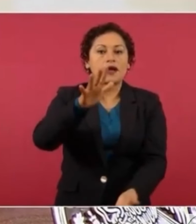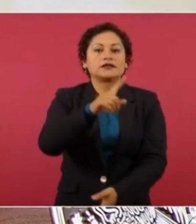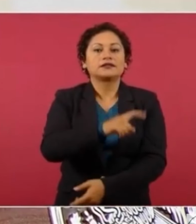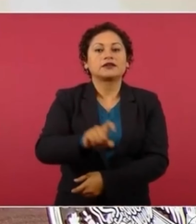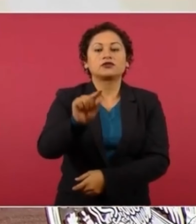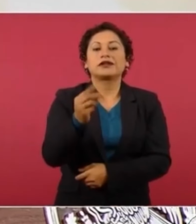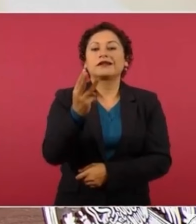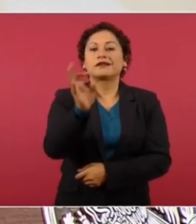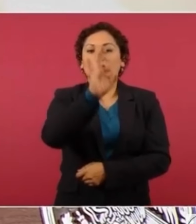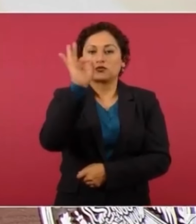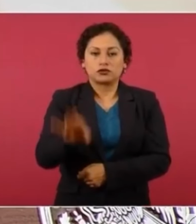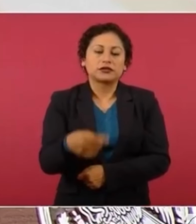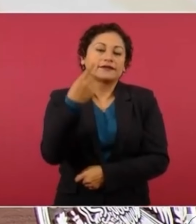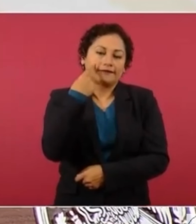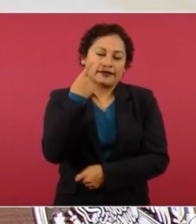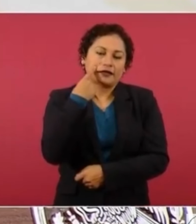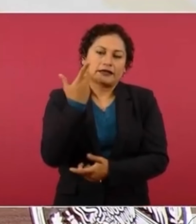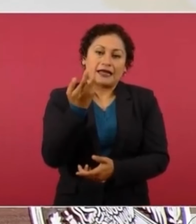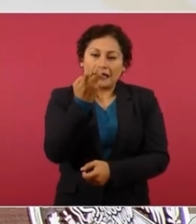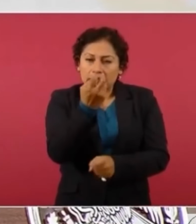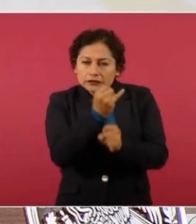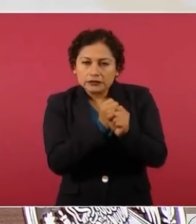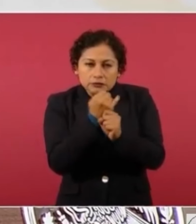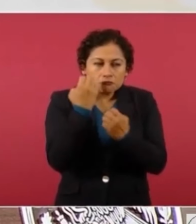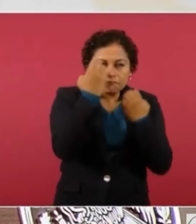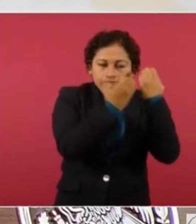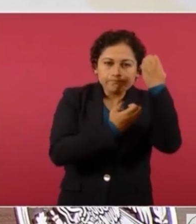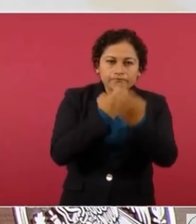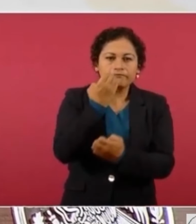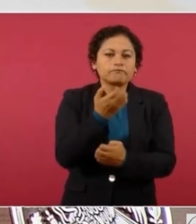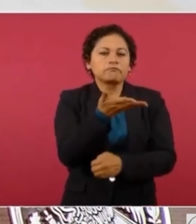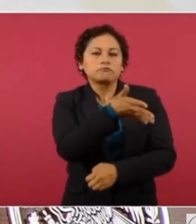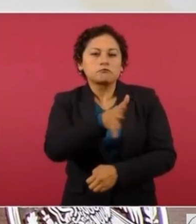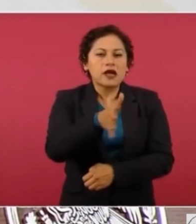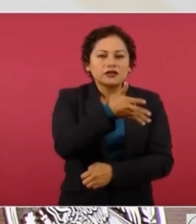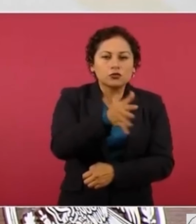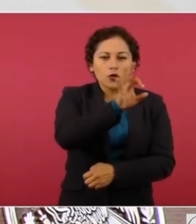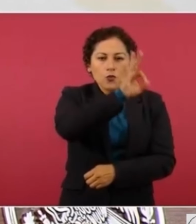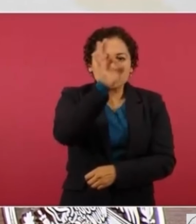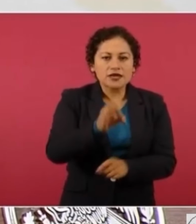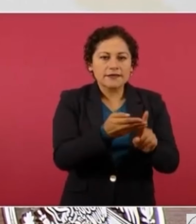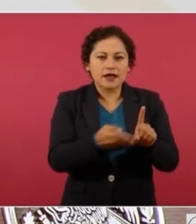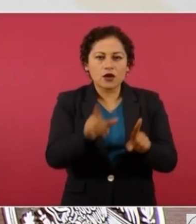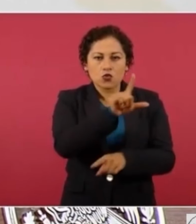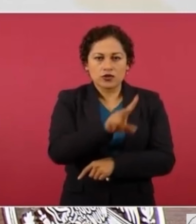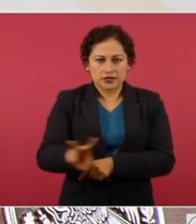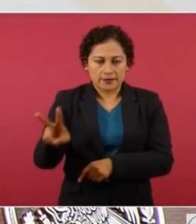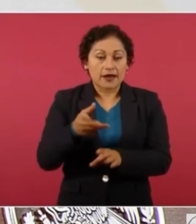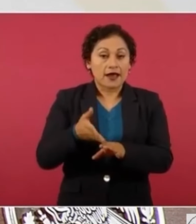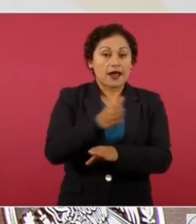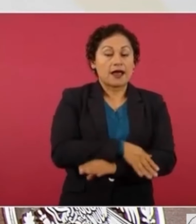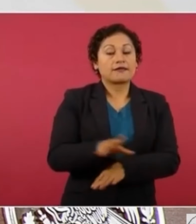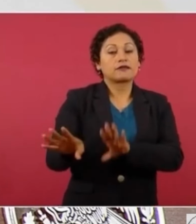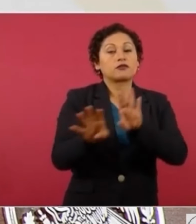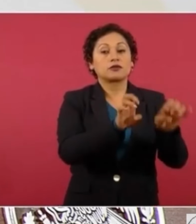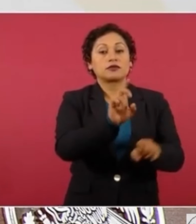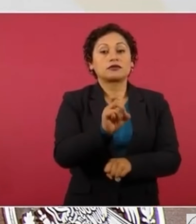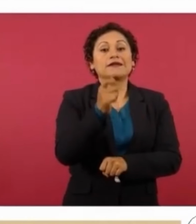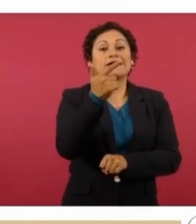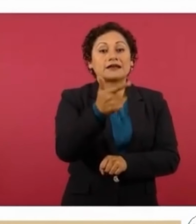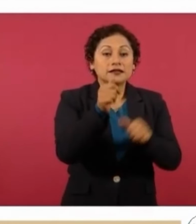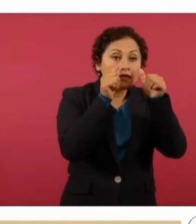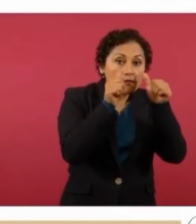decir, antes semanalmente, este es un cálculo promedio semanal. Antes se hacían 937 consultas de